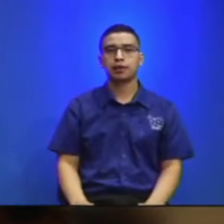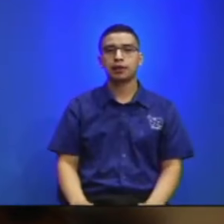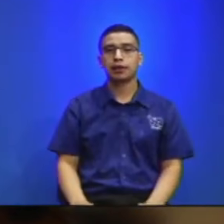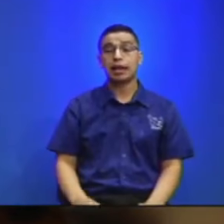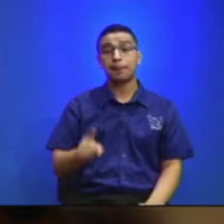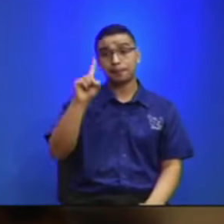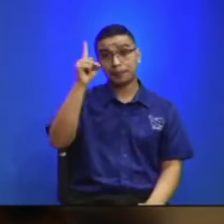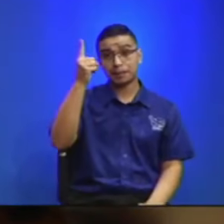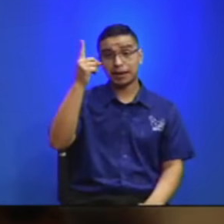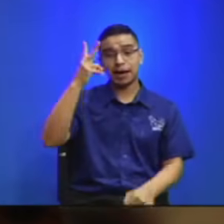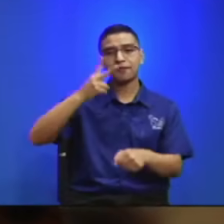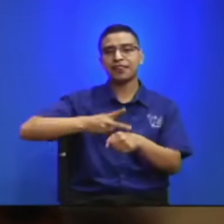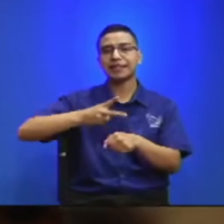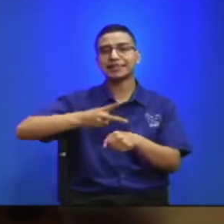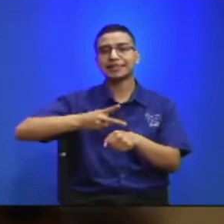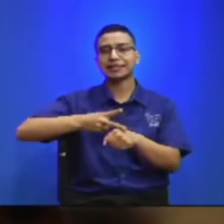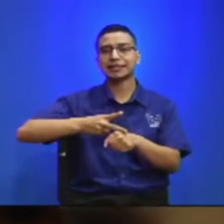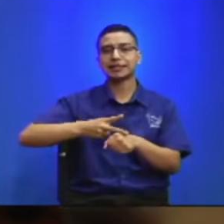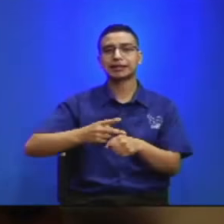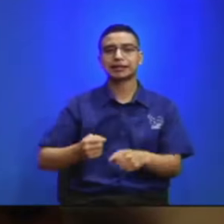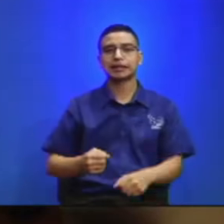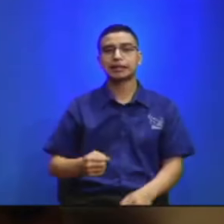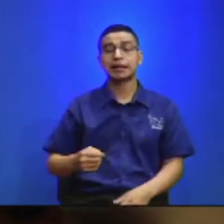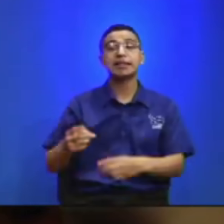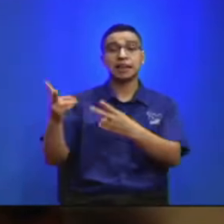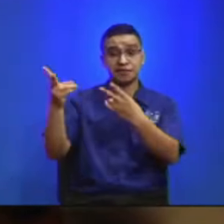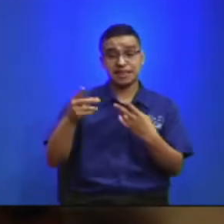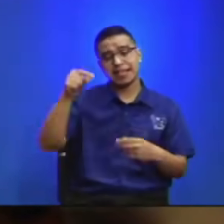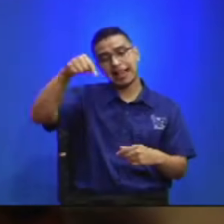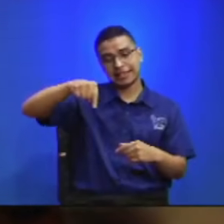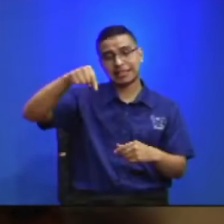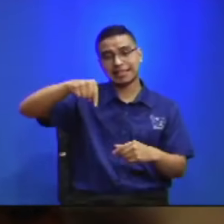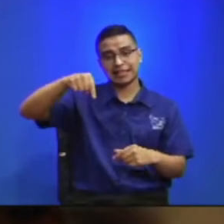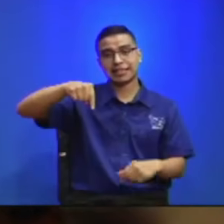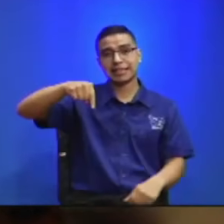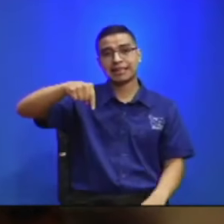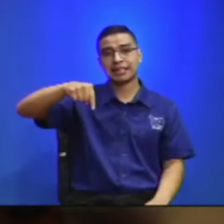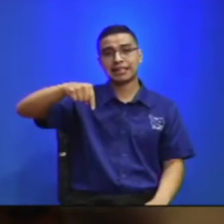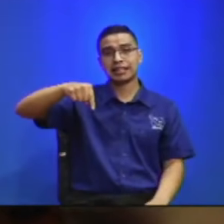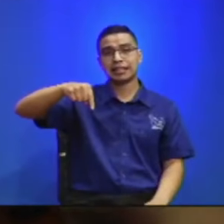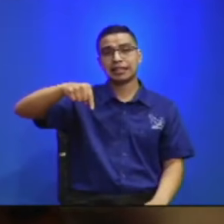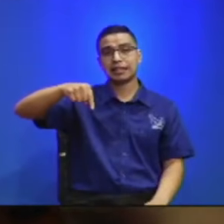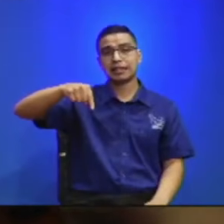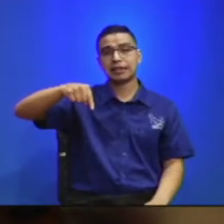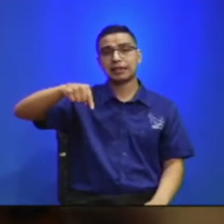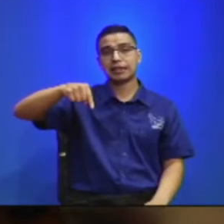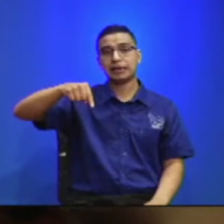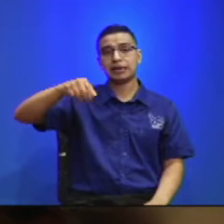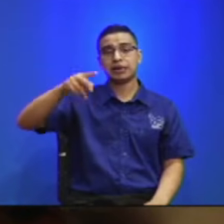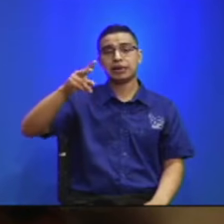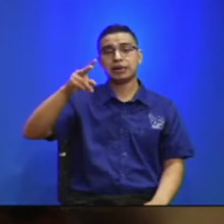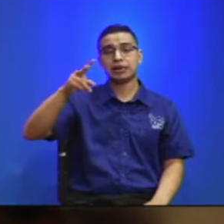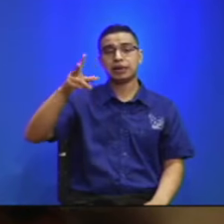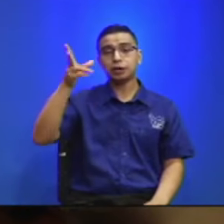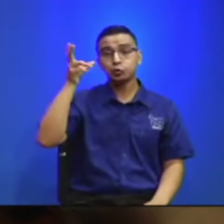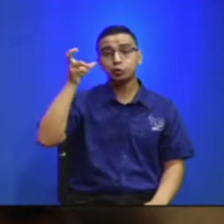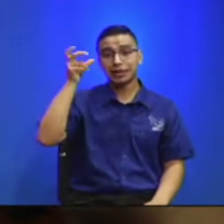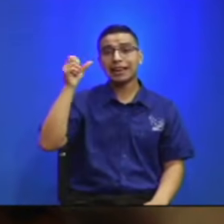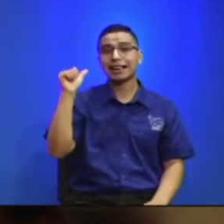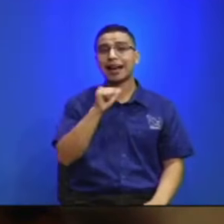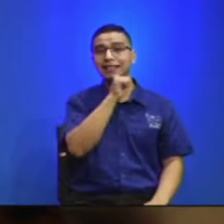primera vez que vine y los vi cantando los oí cantando